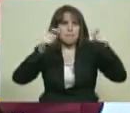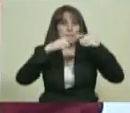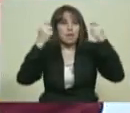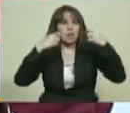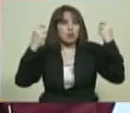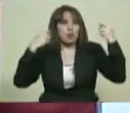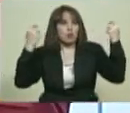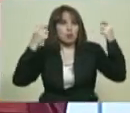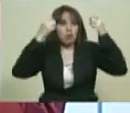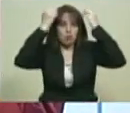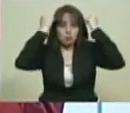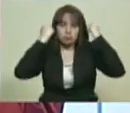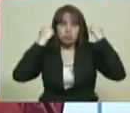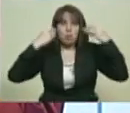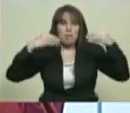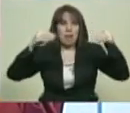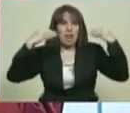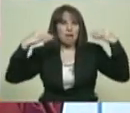un plástico.